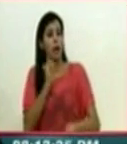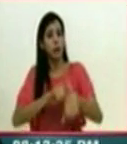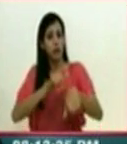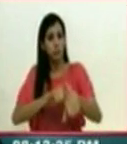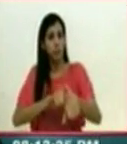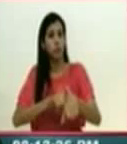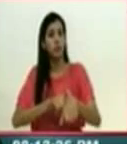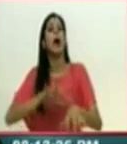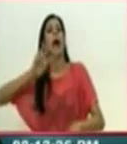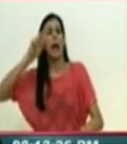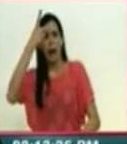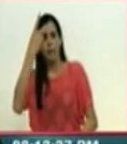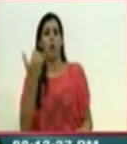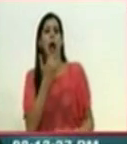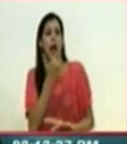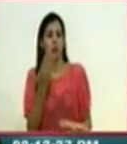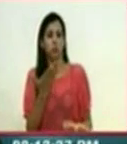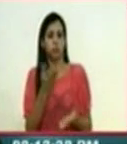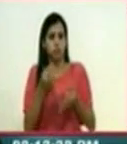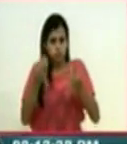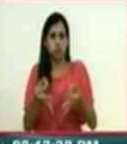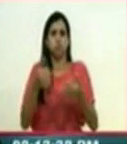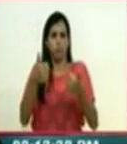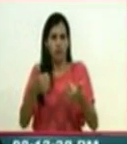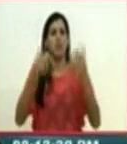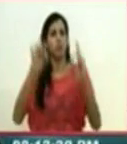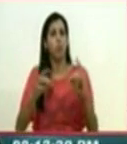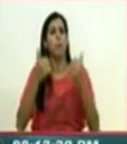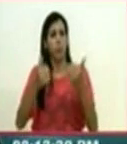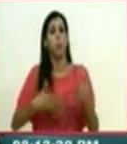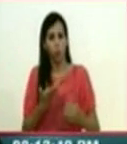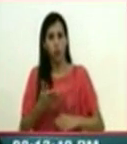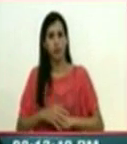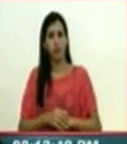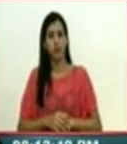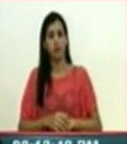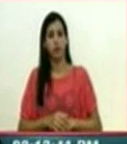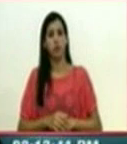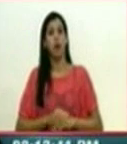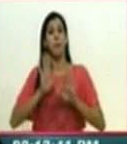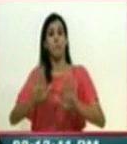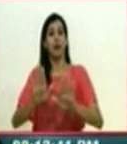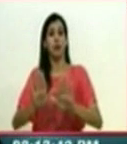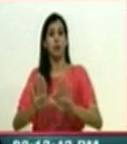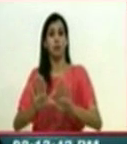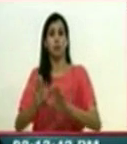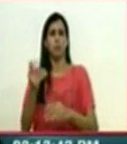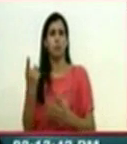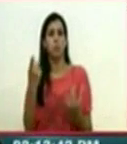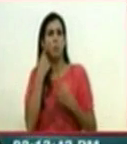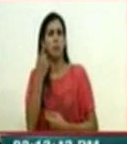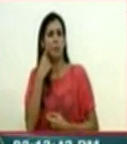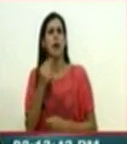de dar un paso de altura y detener esta escalada de agresión